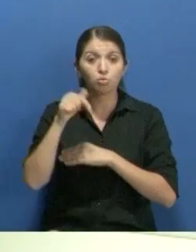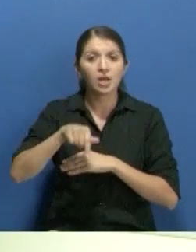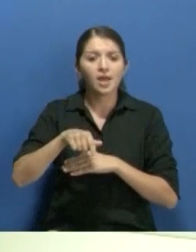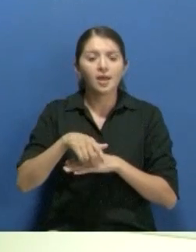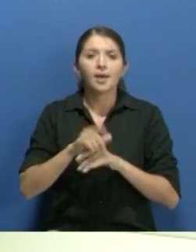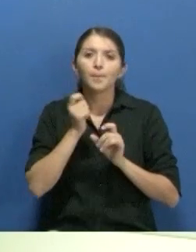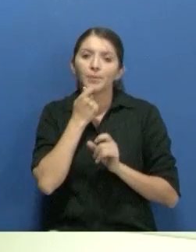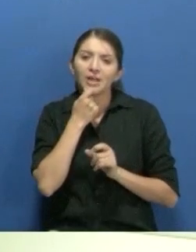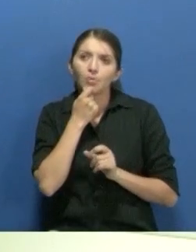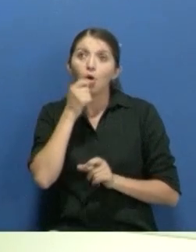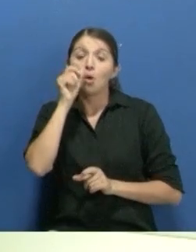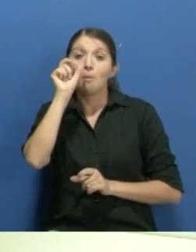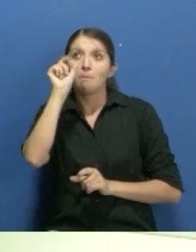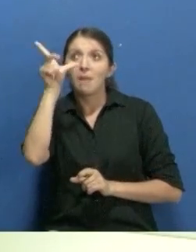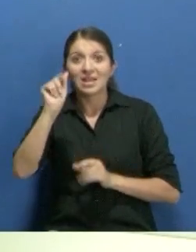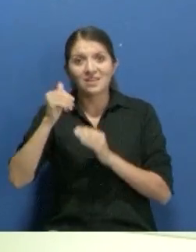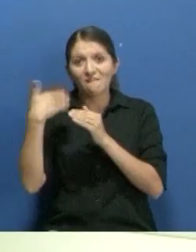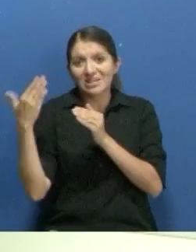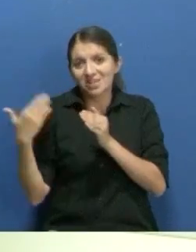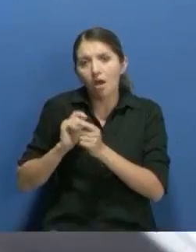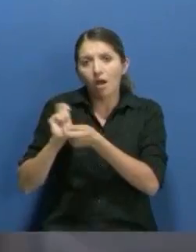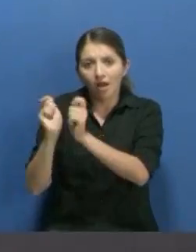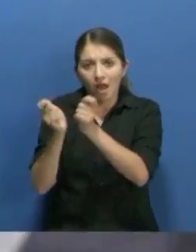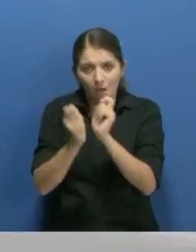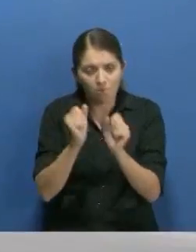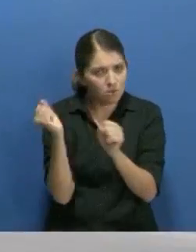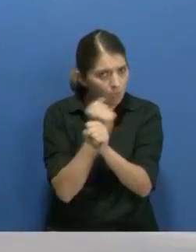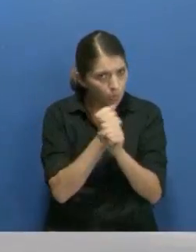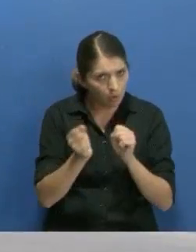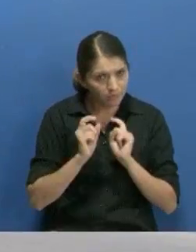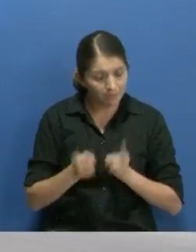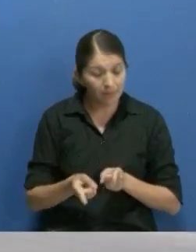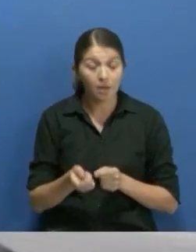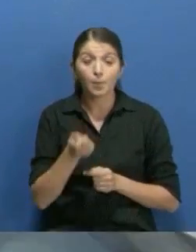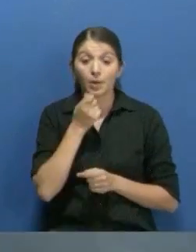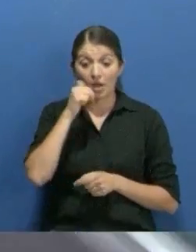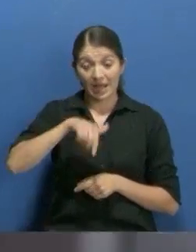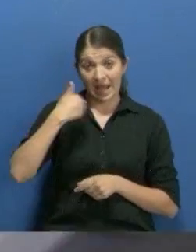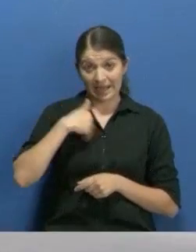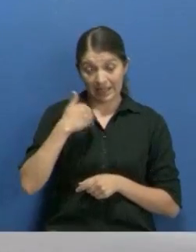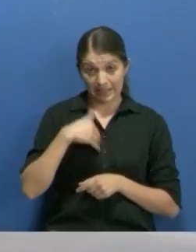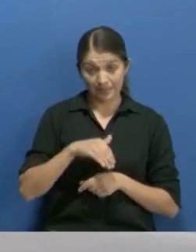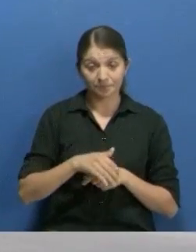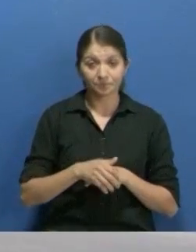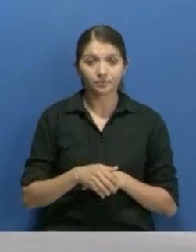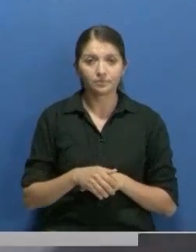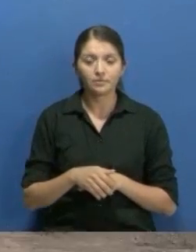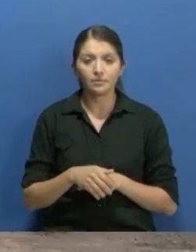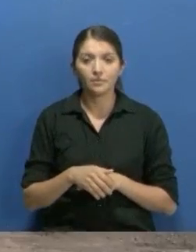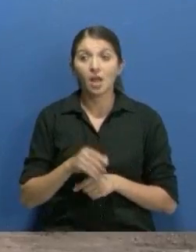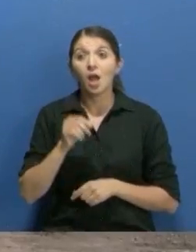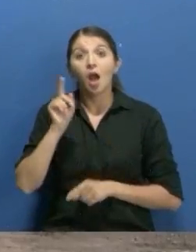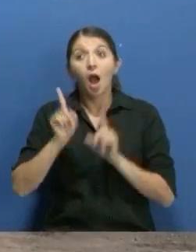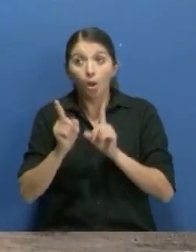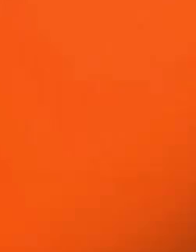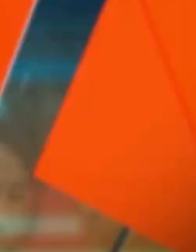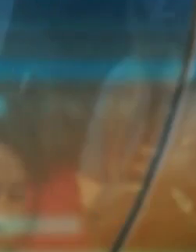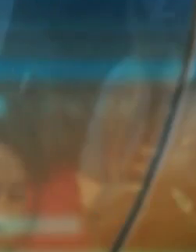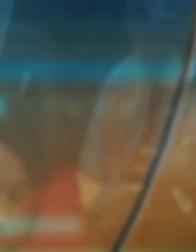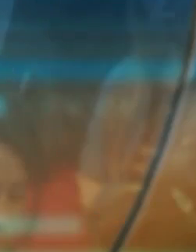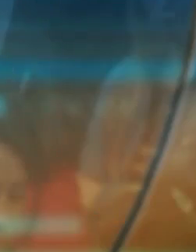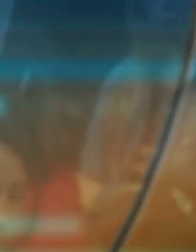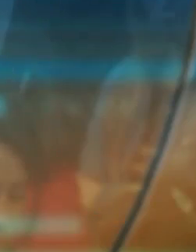Lo que busca es favorecer los trámites de residencia y crea distintas modalidades de residencia, por supuesto. Y de hecho lo que dice la